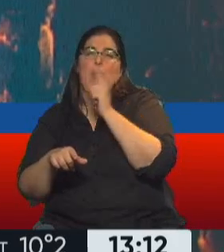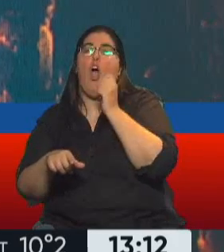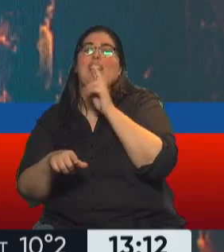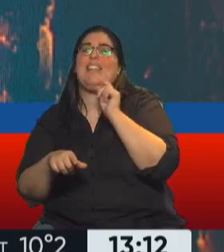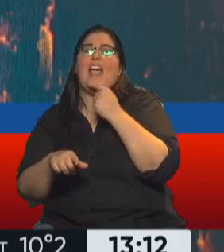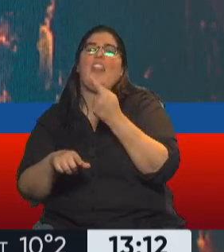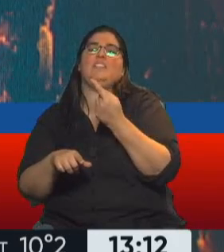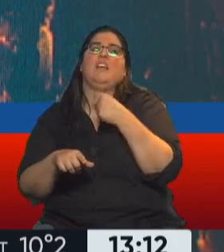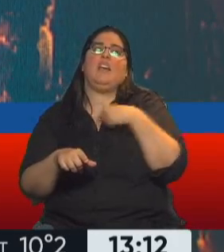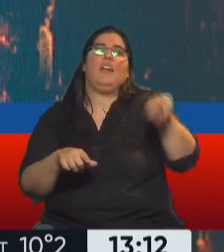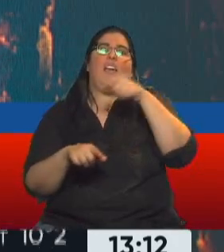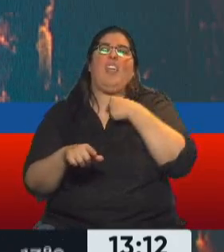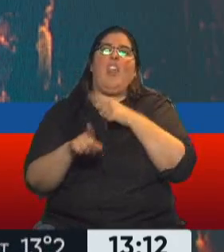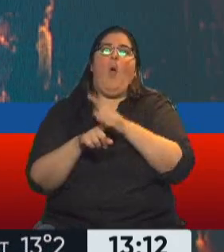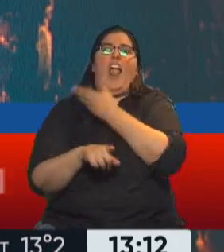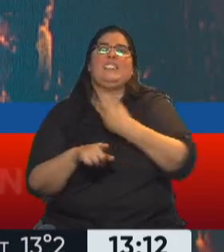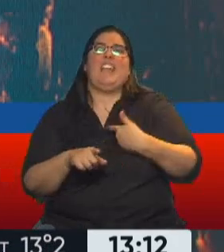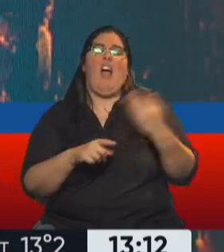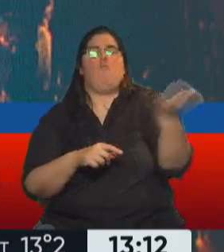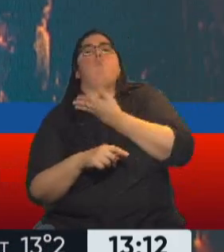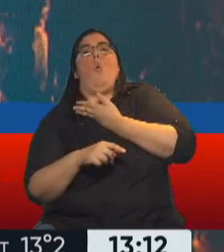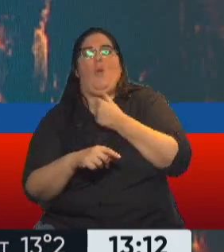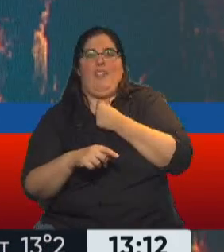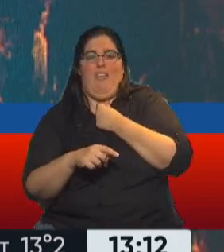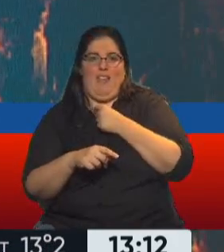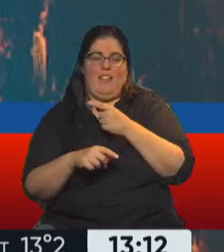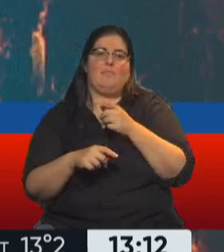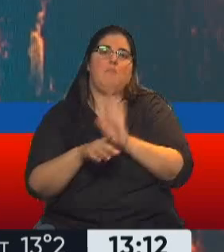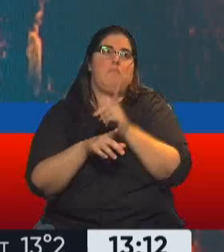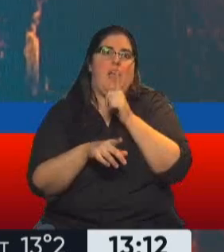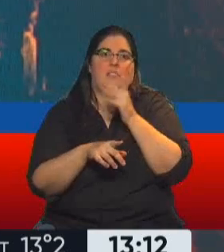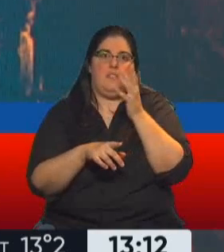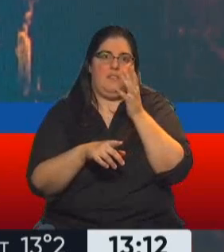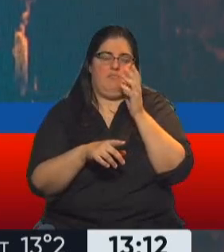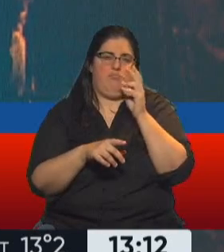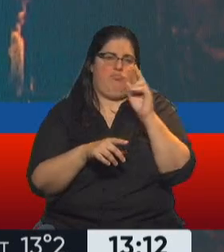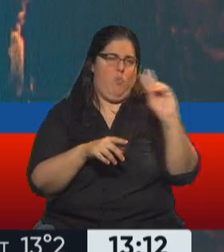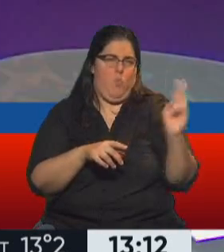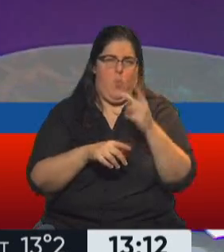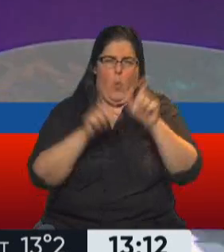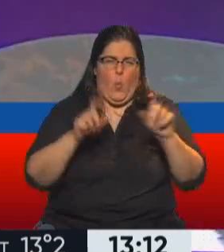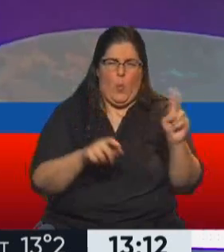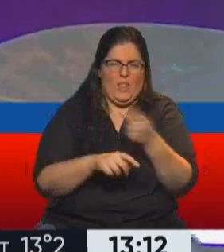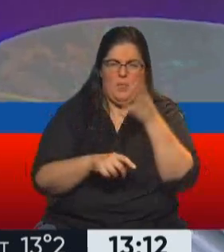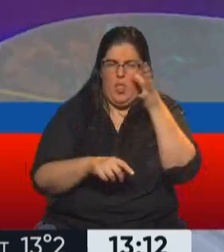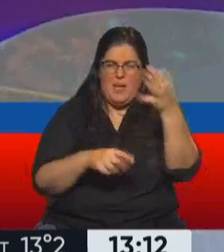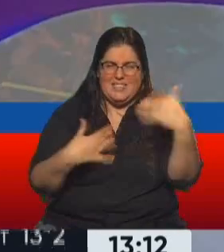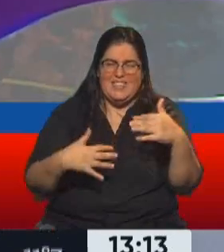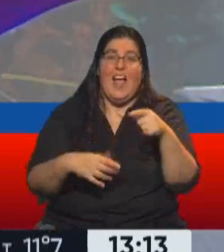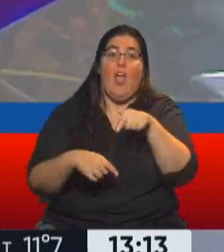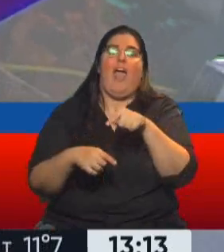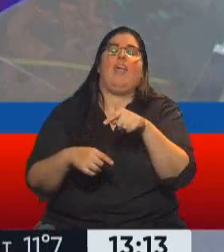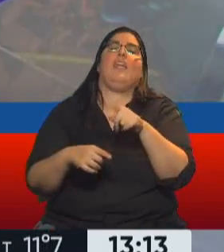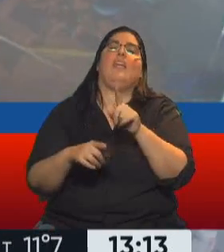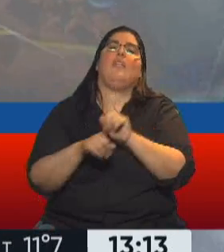Estado. Hubo una feroz represión, como decís, y común que demasiadas víctimas. Y sobre esto se montó cierto